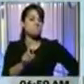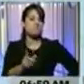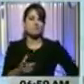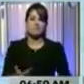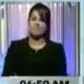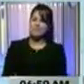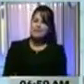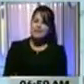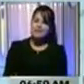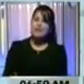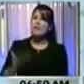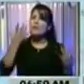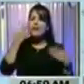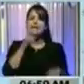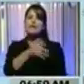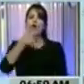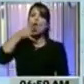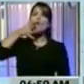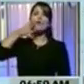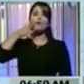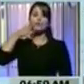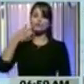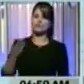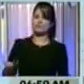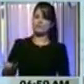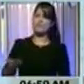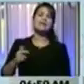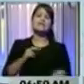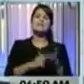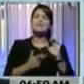¿eh? Lo dice con orgullo.